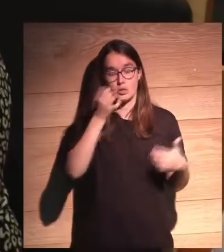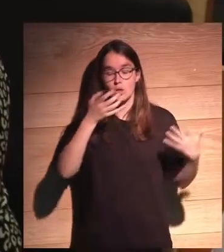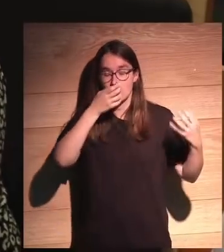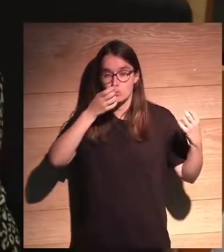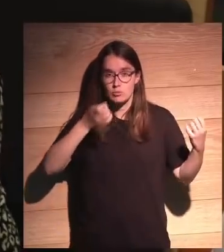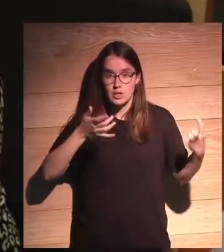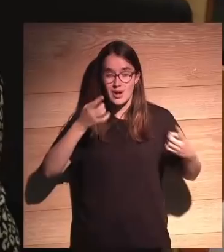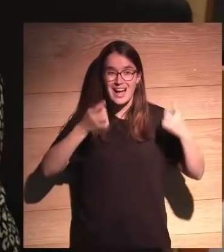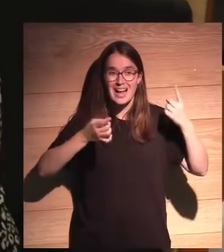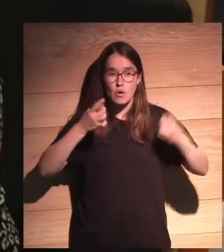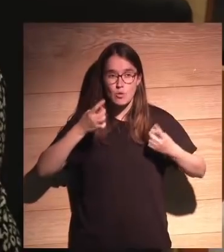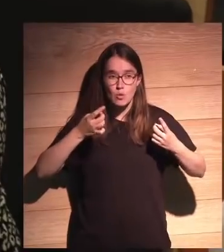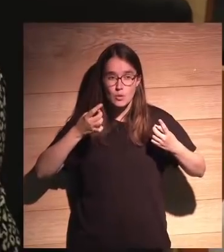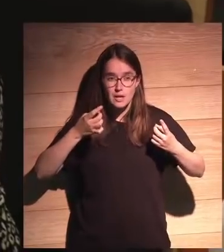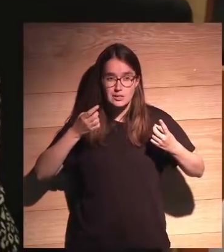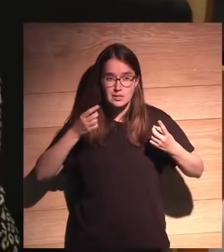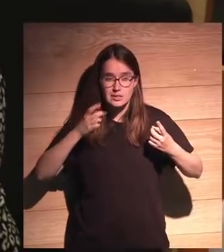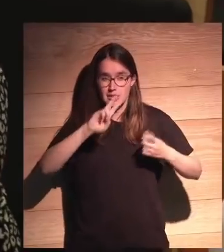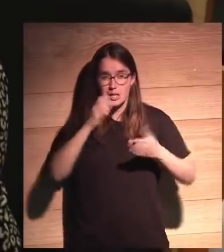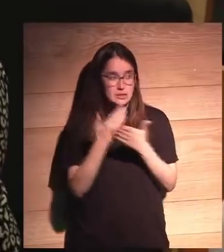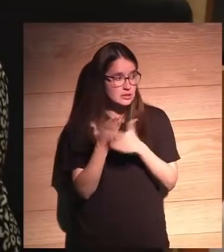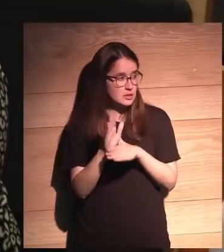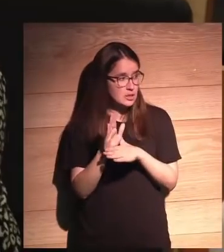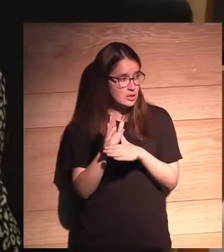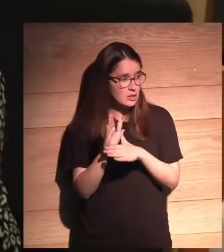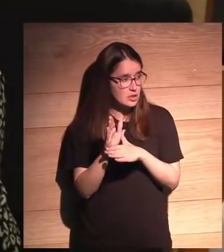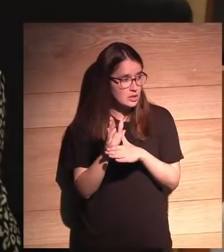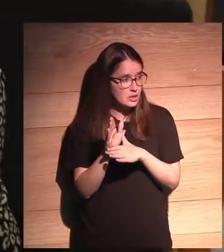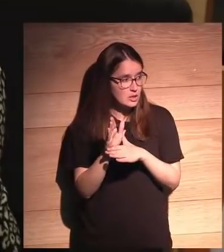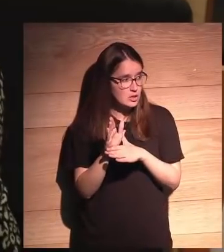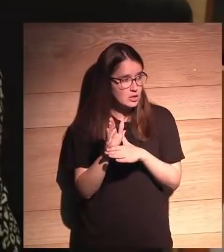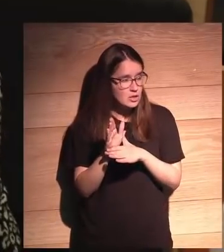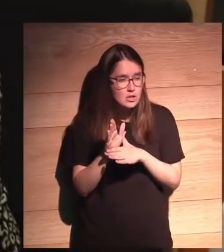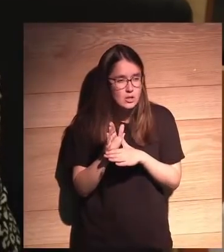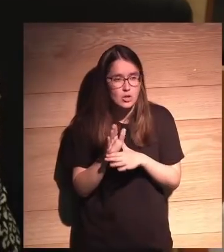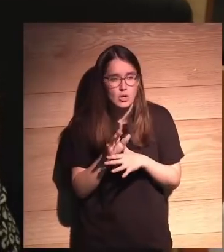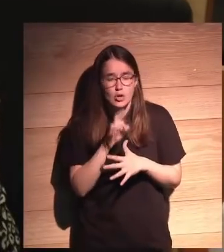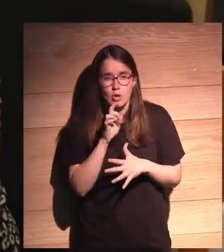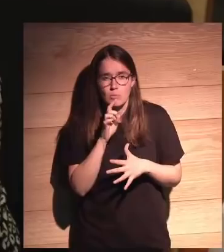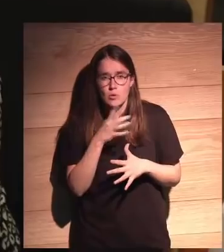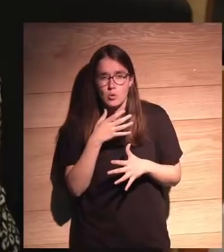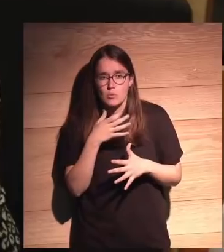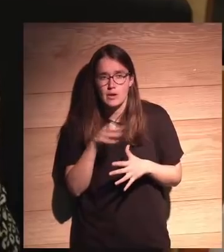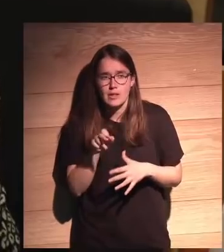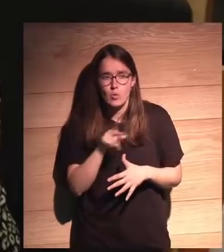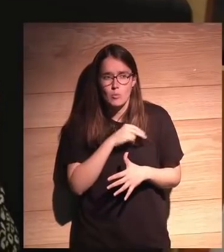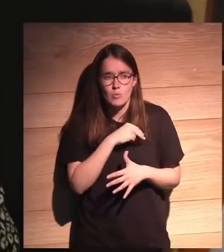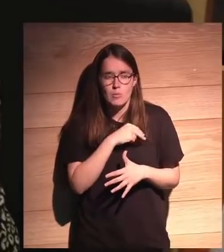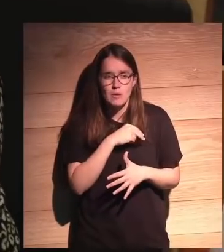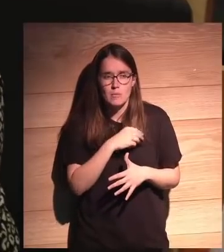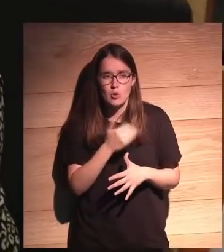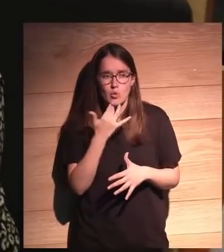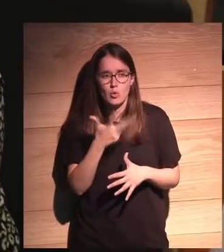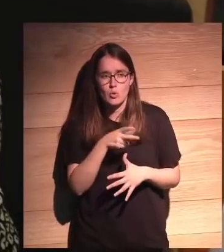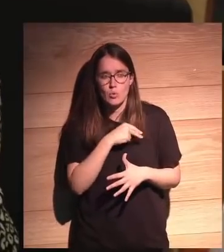bueno, algunas de las diferentes propuestas, yo he observado cómo a lo mejor en un premio, vamos a poner un